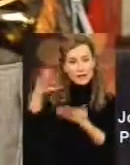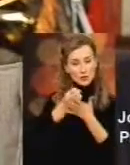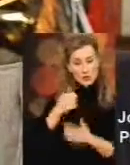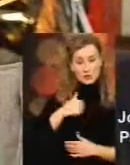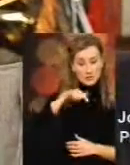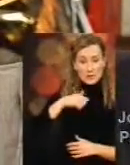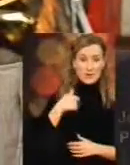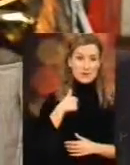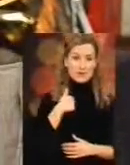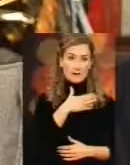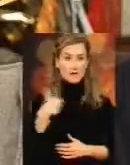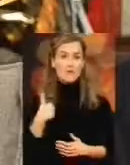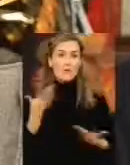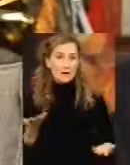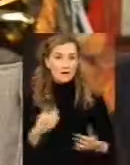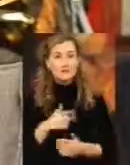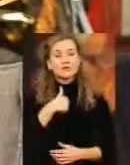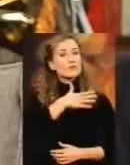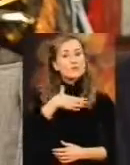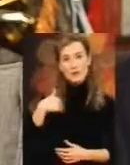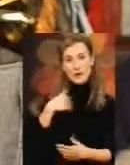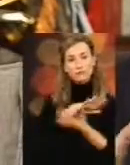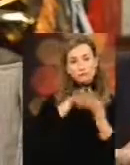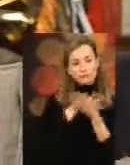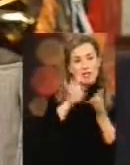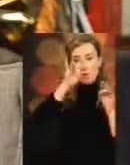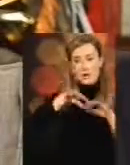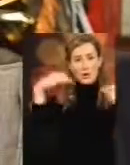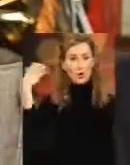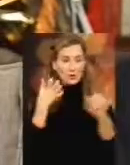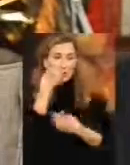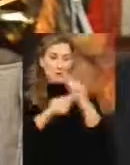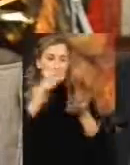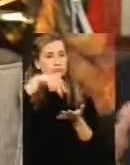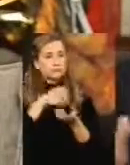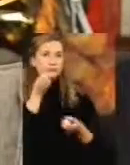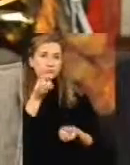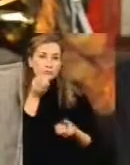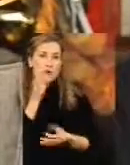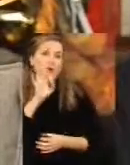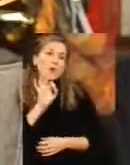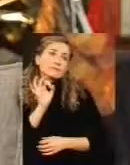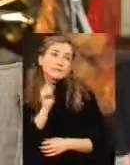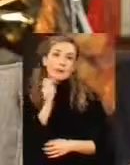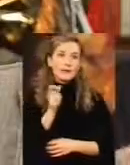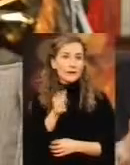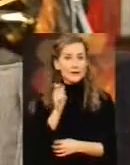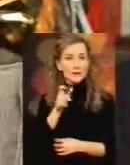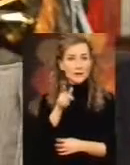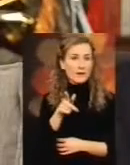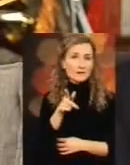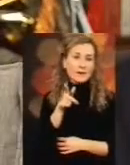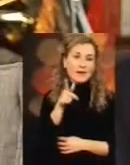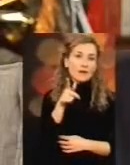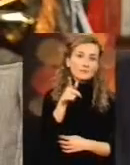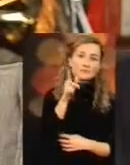quiero trasladar aprovechando esta oportunidad. No quiero hablar como lo hago en las Cortes o como lo hago